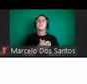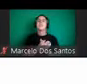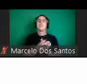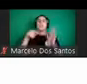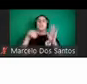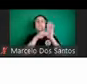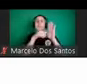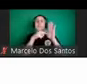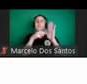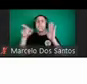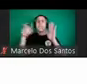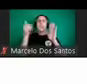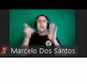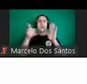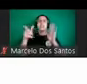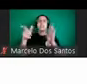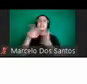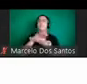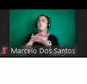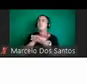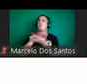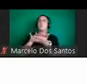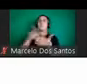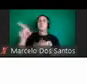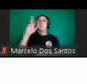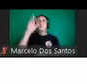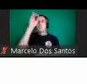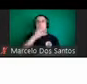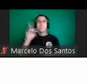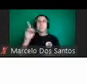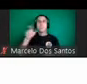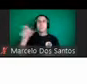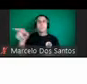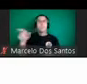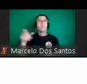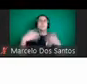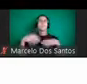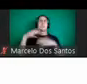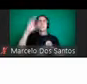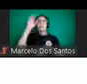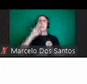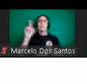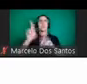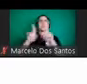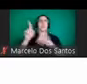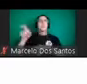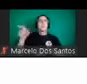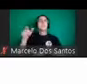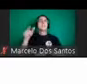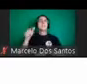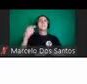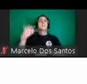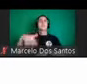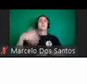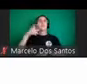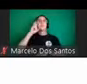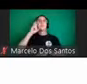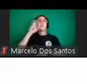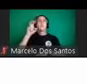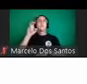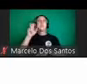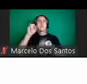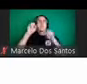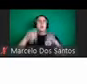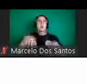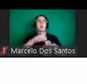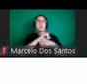vulnerabilidad o que tenían comprometidas sus sistemas inmunológicos, y entre ellas también estaban las personas con discapacidad. Tal